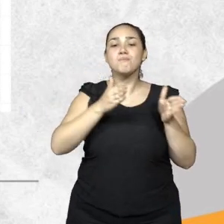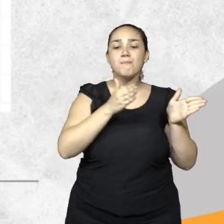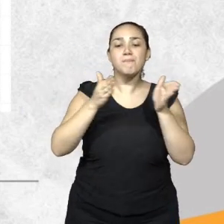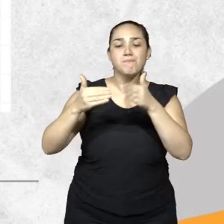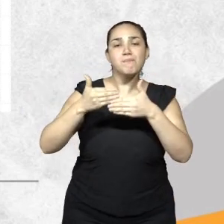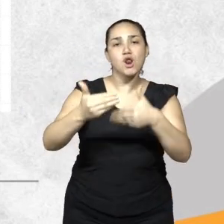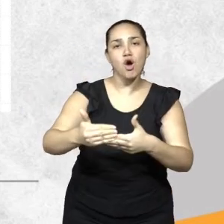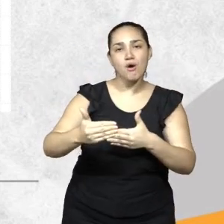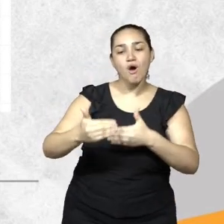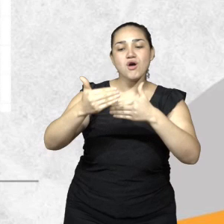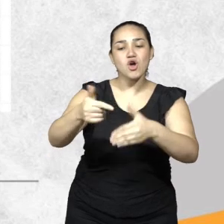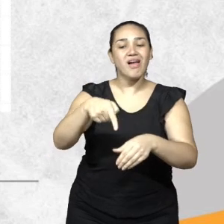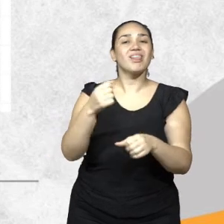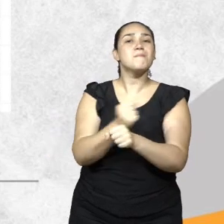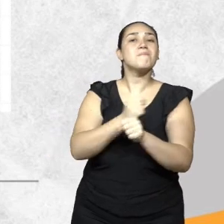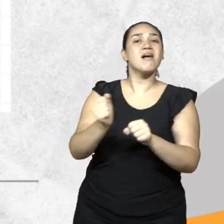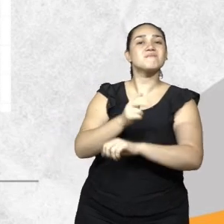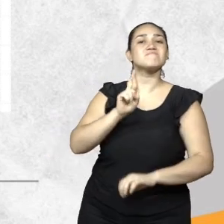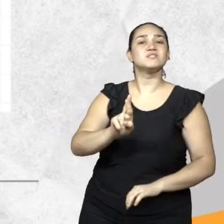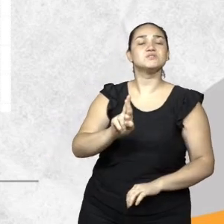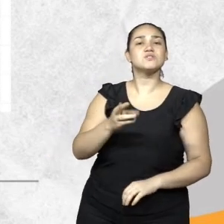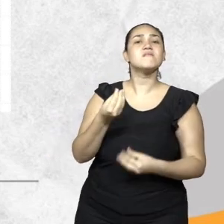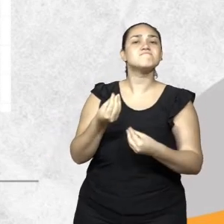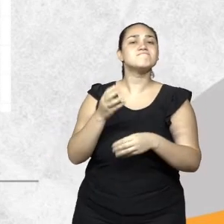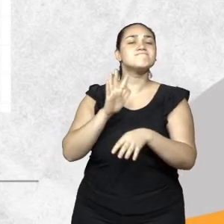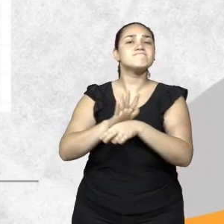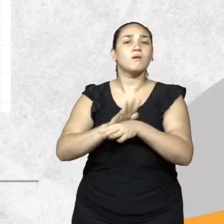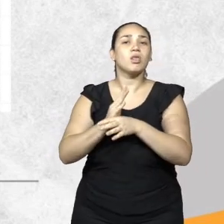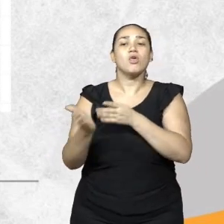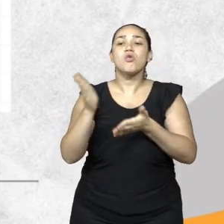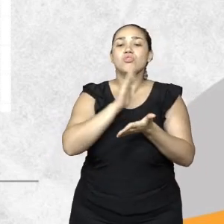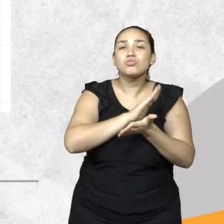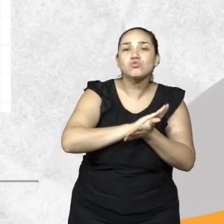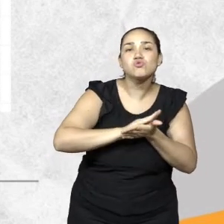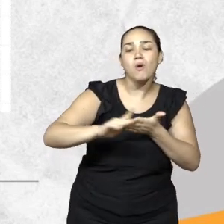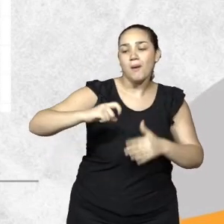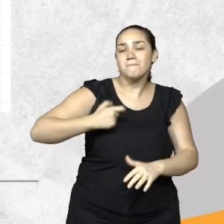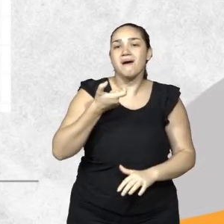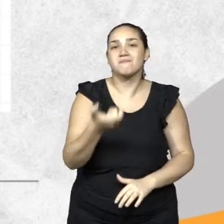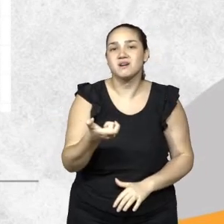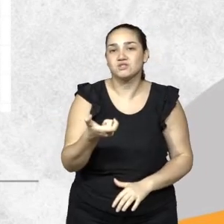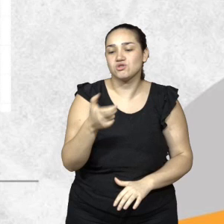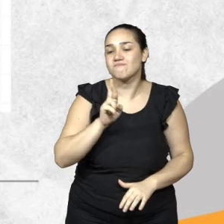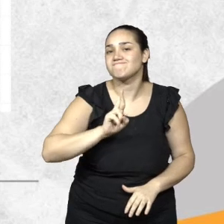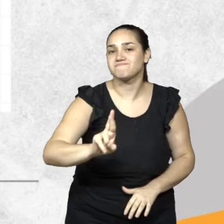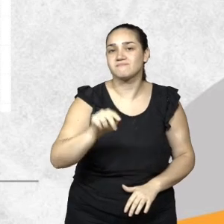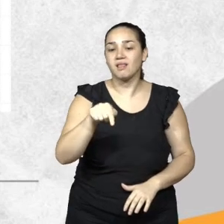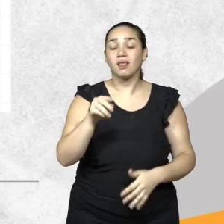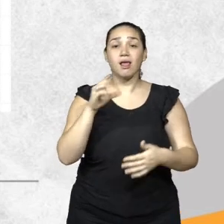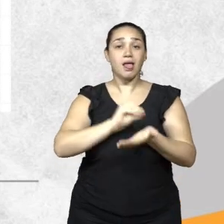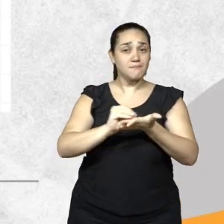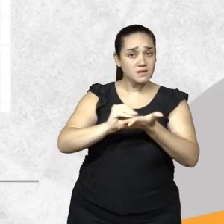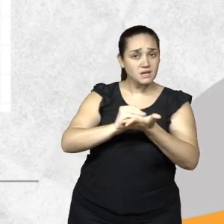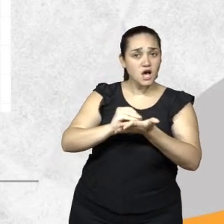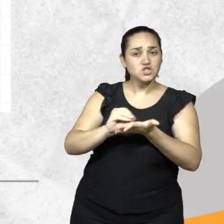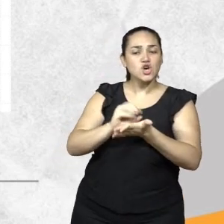permiso, en el fondo lo que hizo fue requerir una nueva licencia, por lo que en ese momento la administración no solo